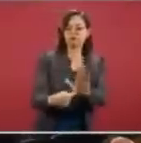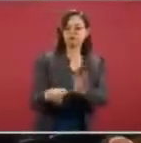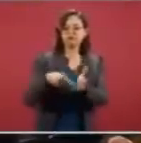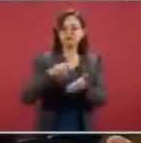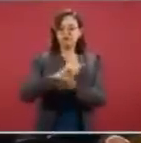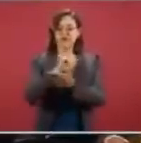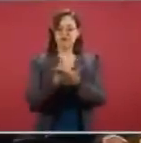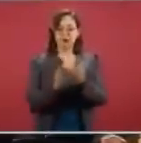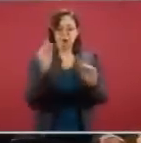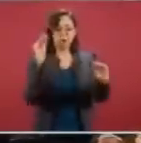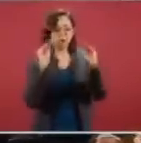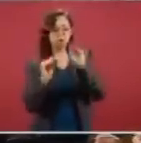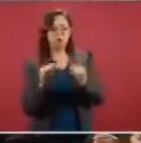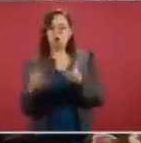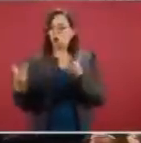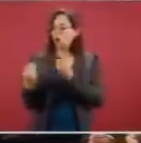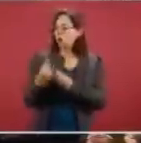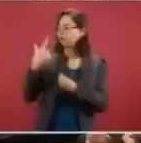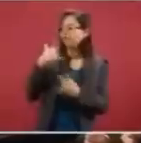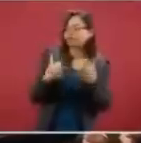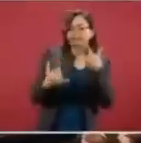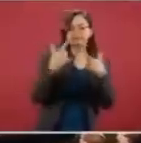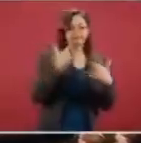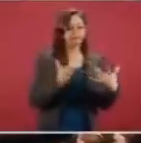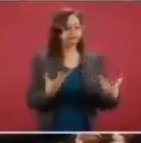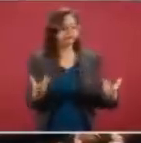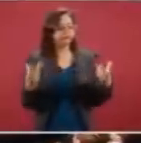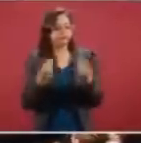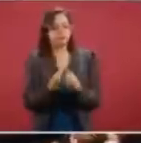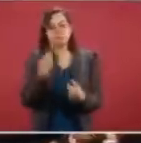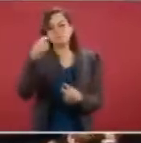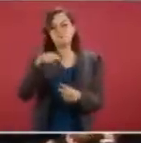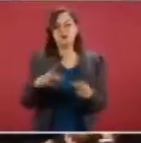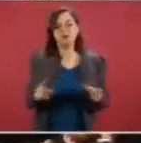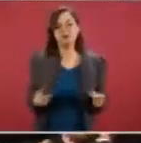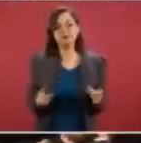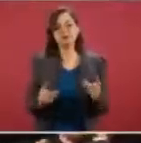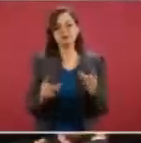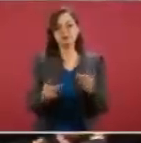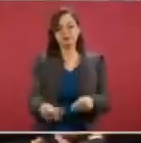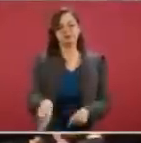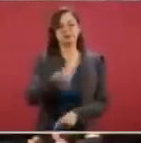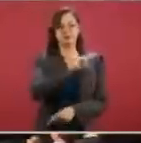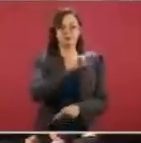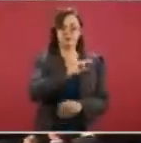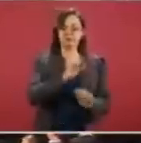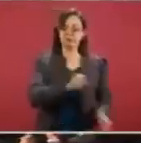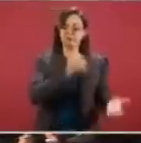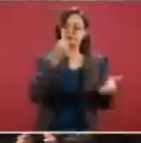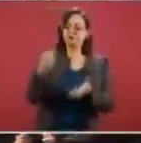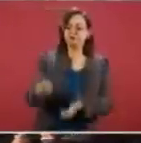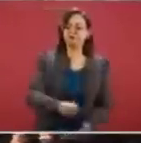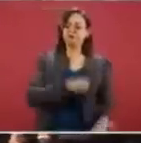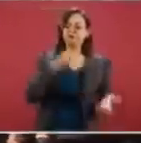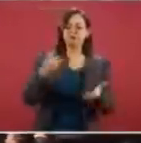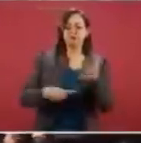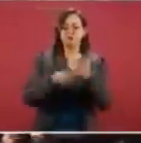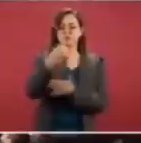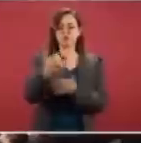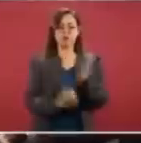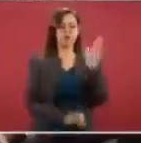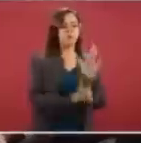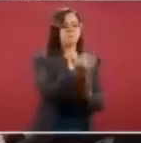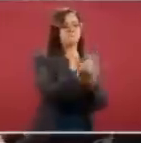para crear un mecanismo que permita que se acelere la intervención de la iniciativa privada en proyectos de